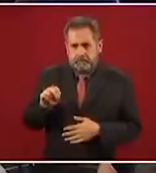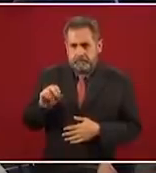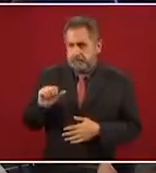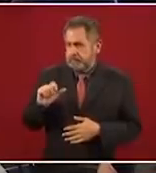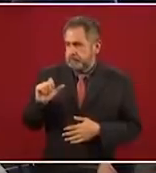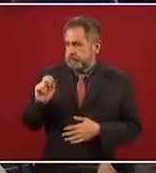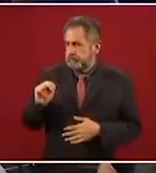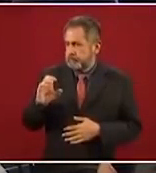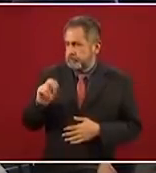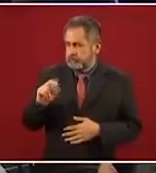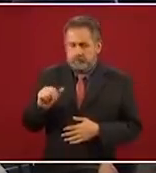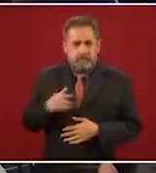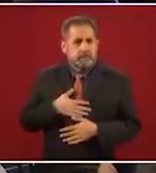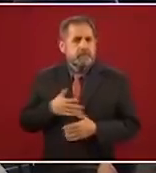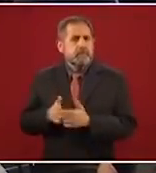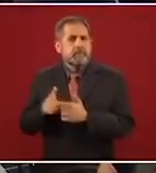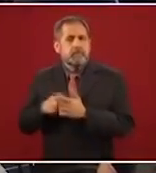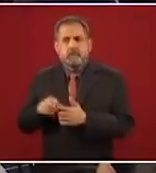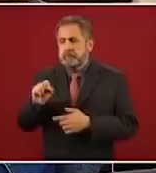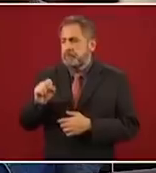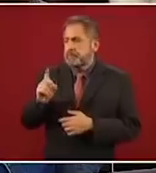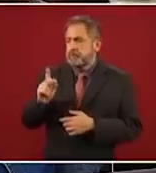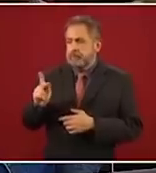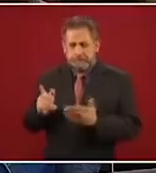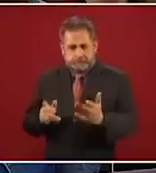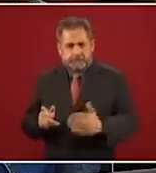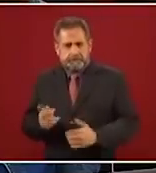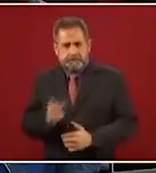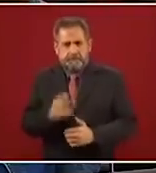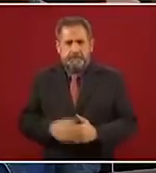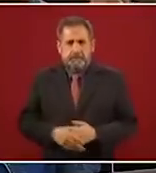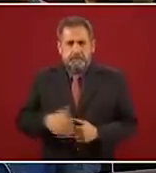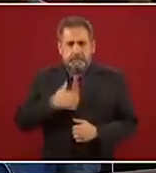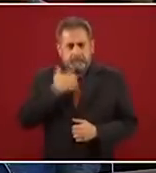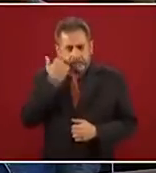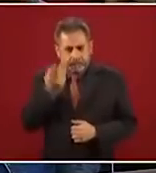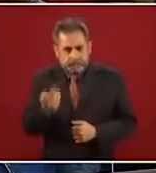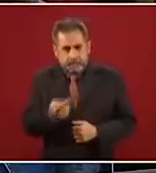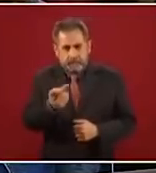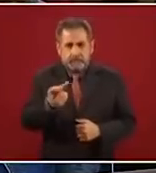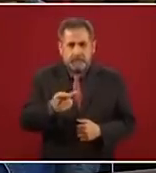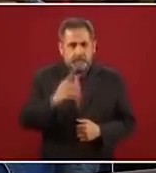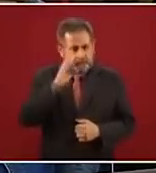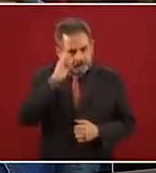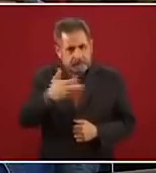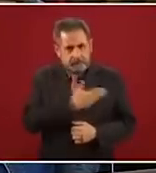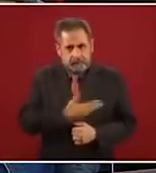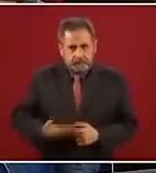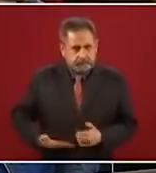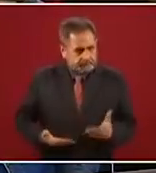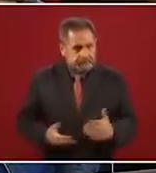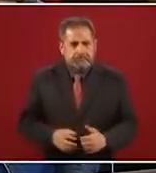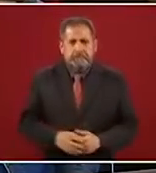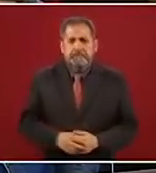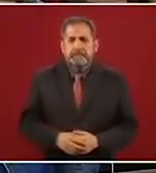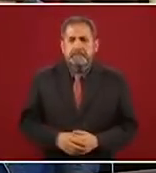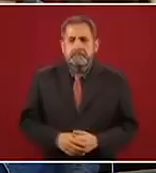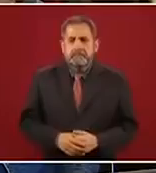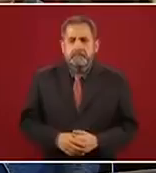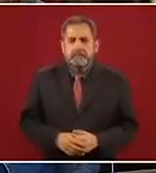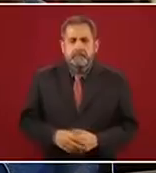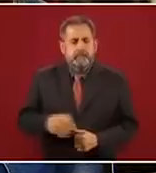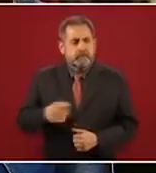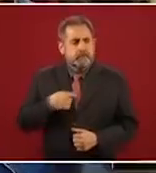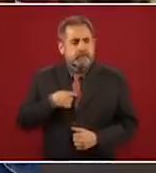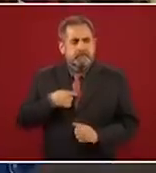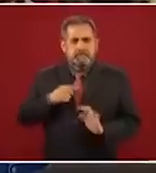Análisis Económico, Grupo SDP. Yo quisiera preguntarle, señor presidente, tengo